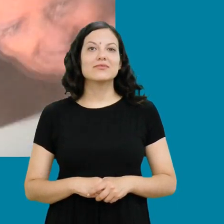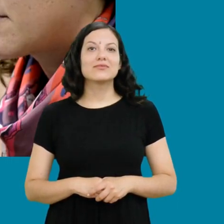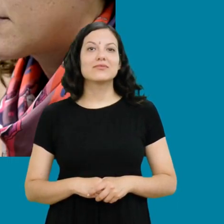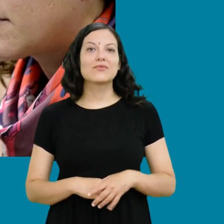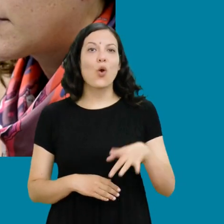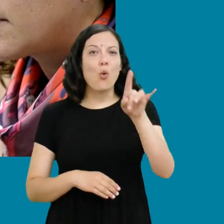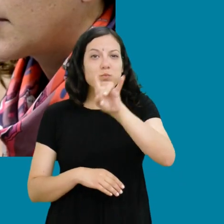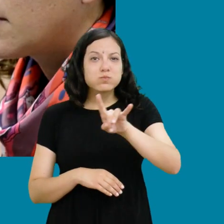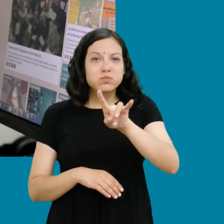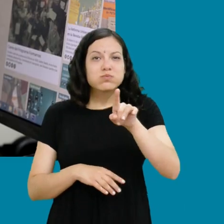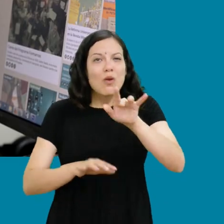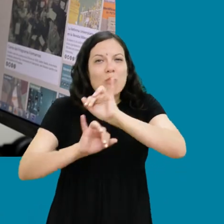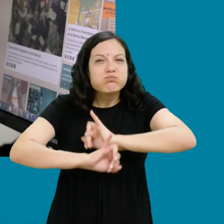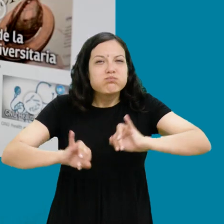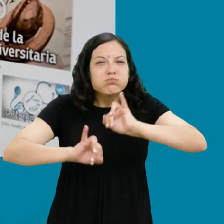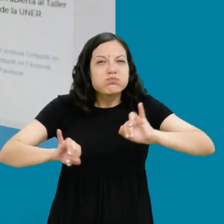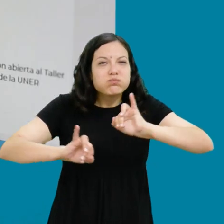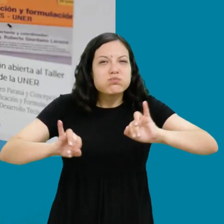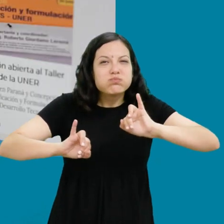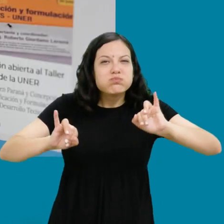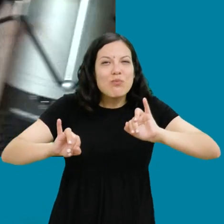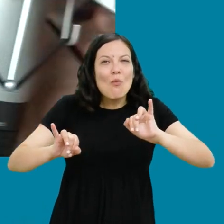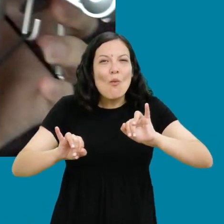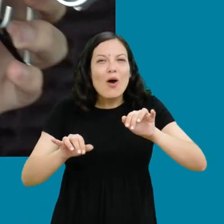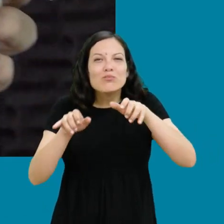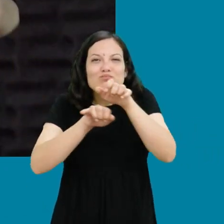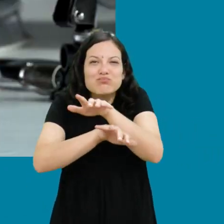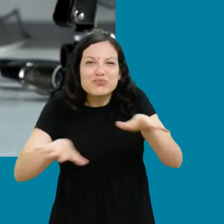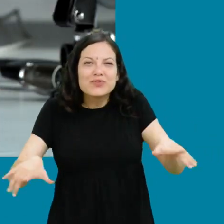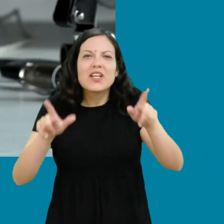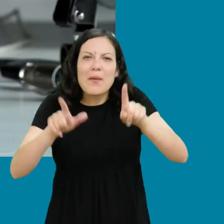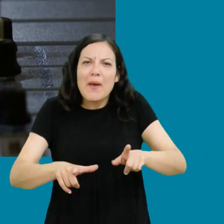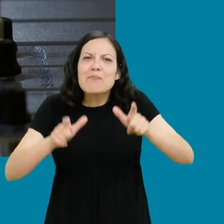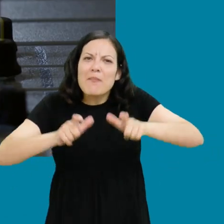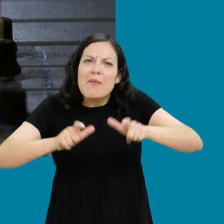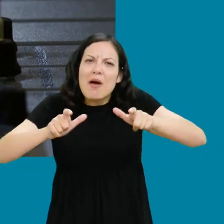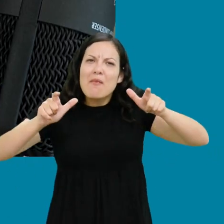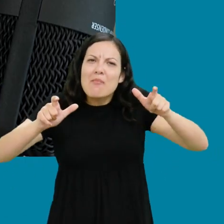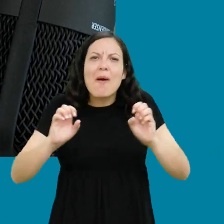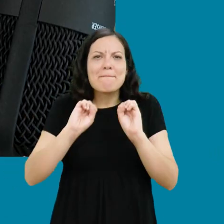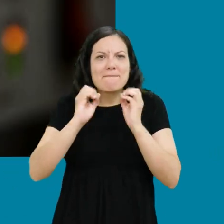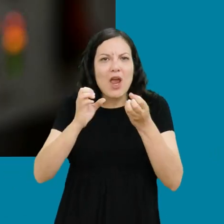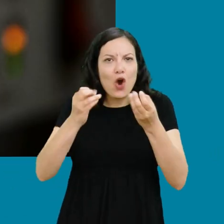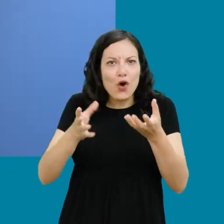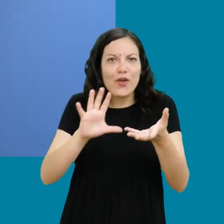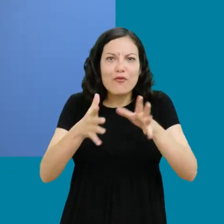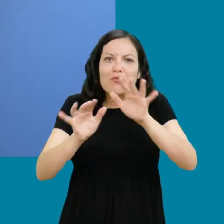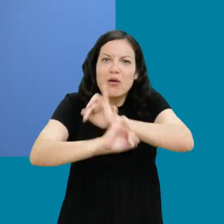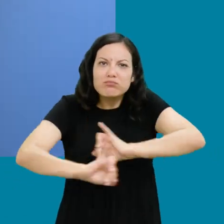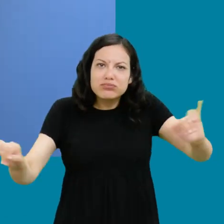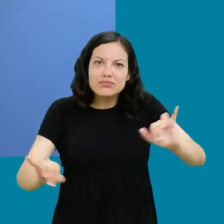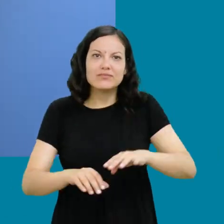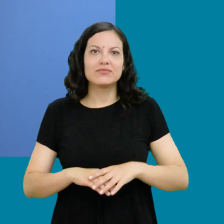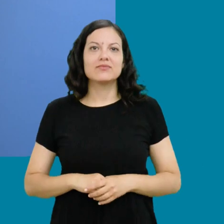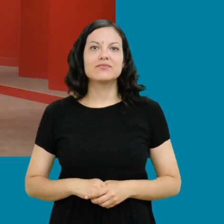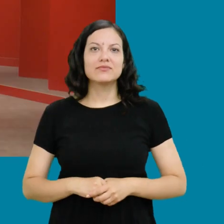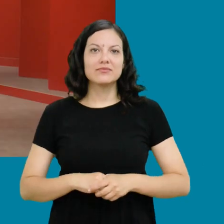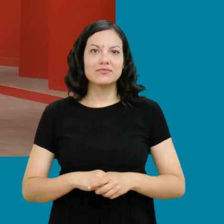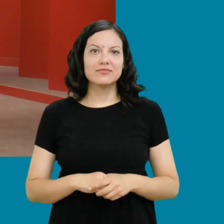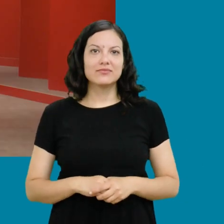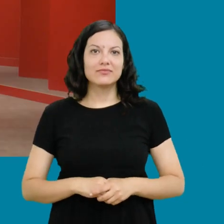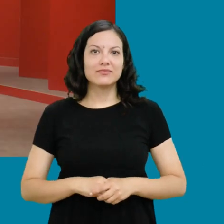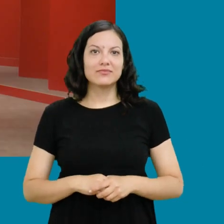La comunicación institucional y los medios de la universidad también tuvieron un sostenido crecimiento de sus propuestas de difusión.